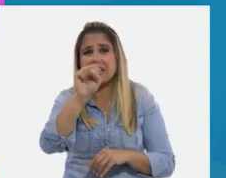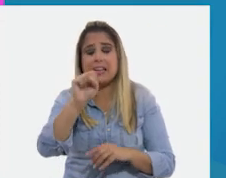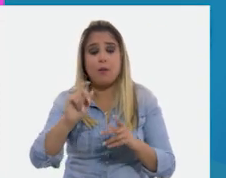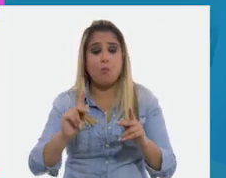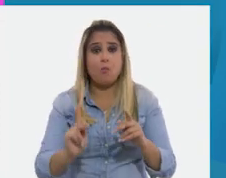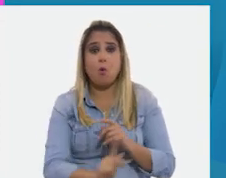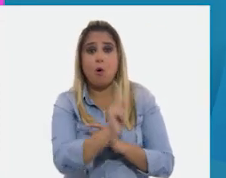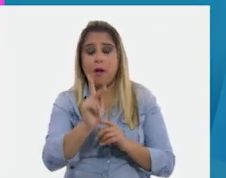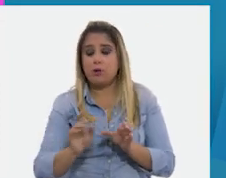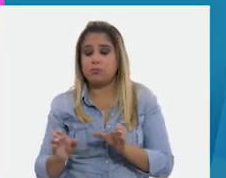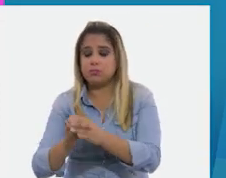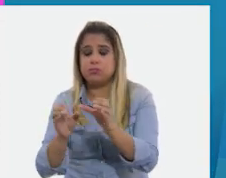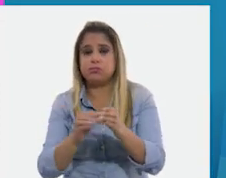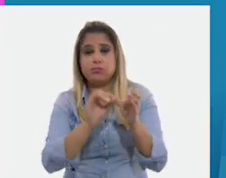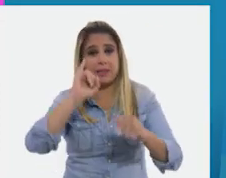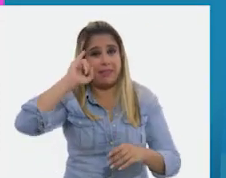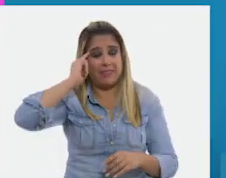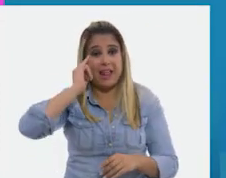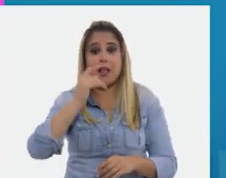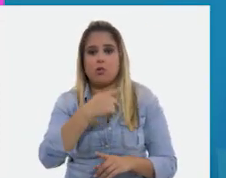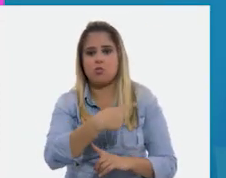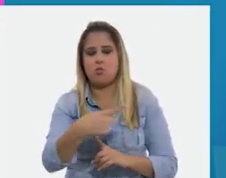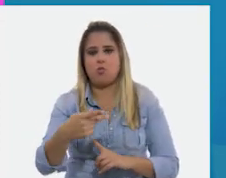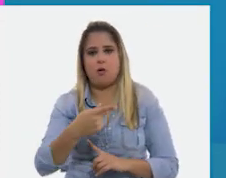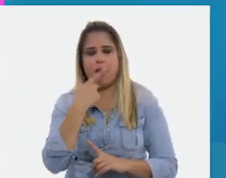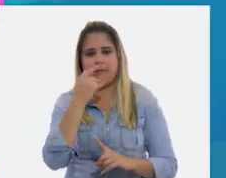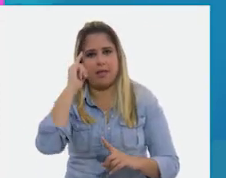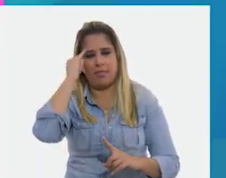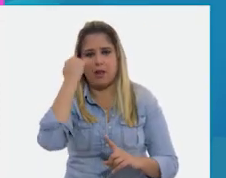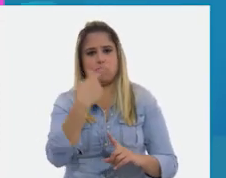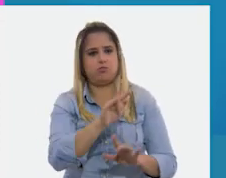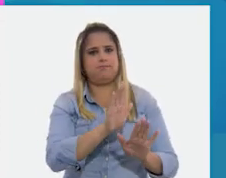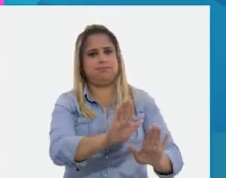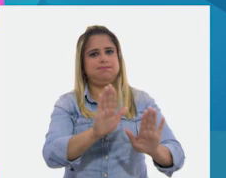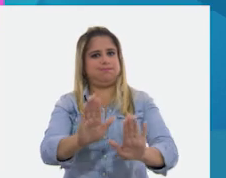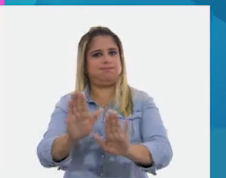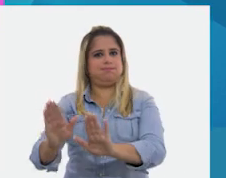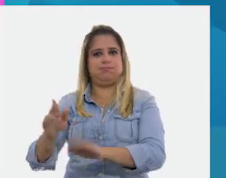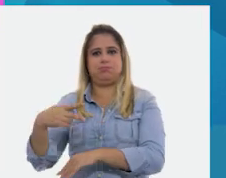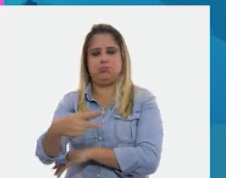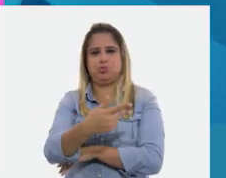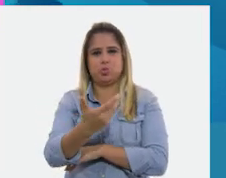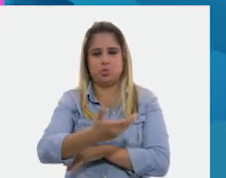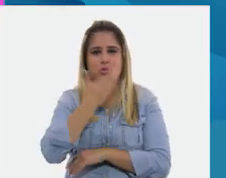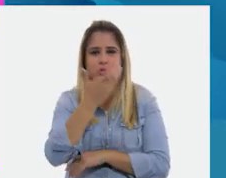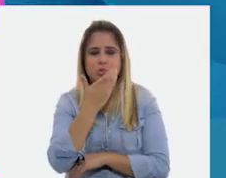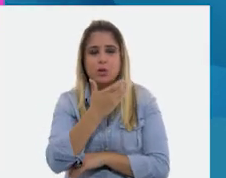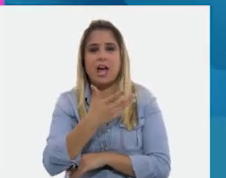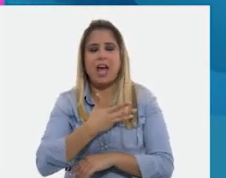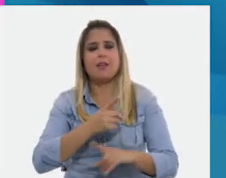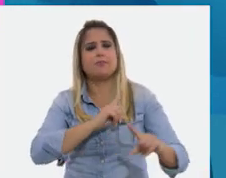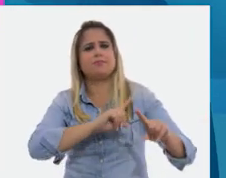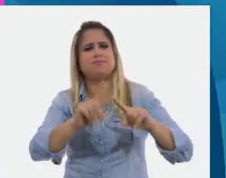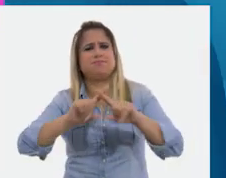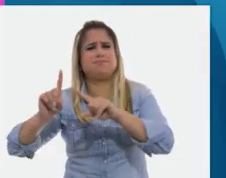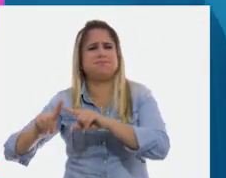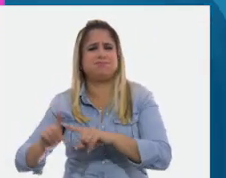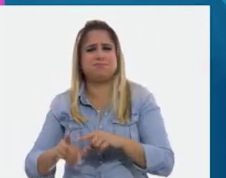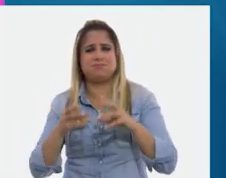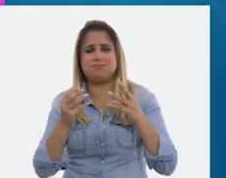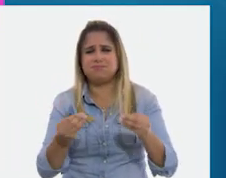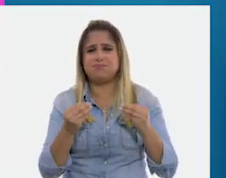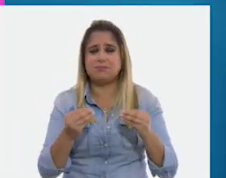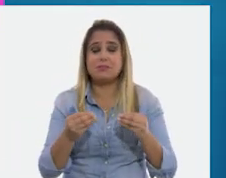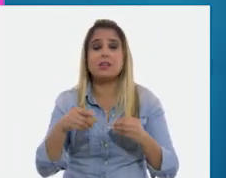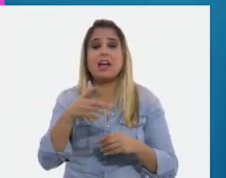indígenas, todos con lengua propia, tradiciones muy particulares y una distribución territorial variada, pues habitan en